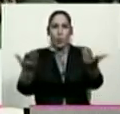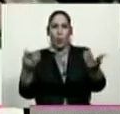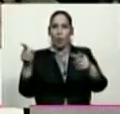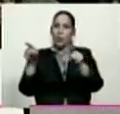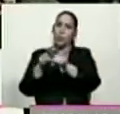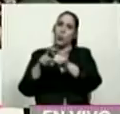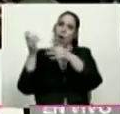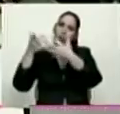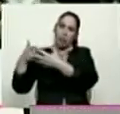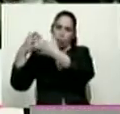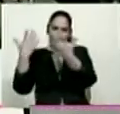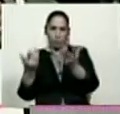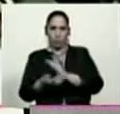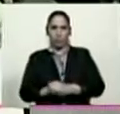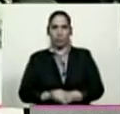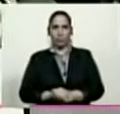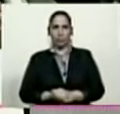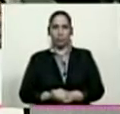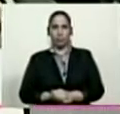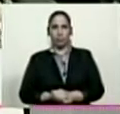Show mundial,